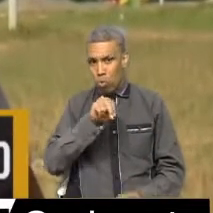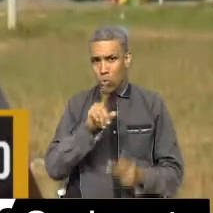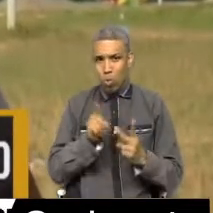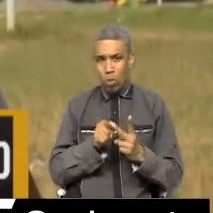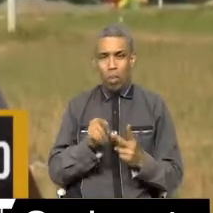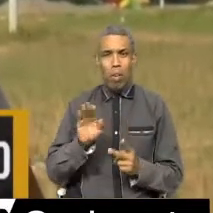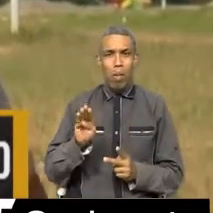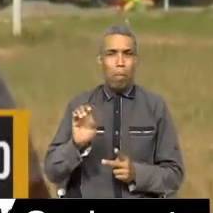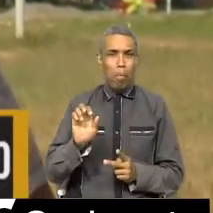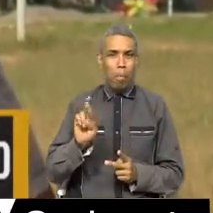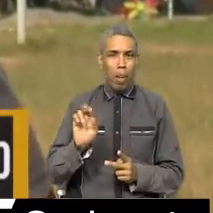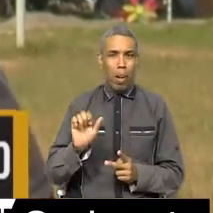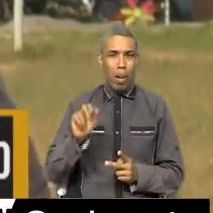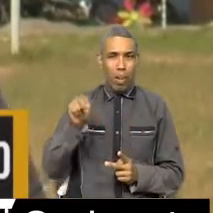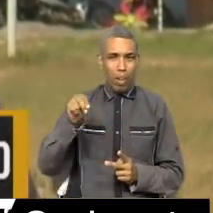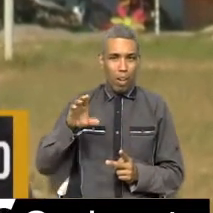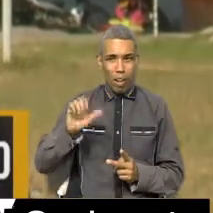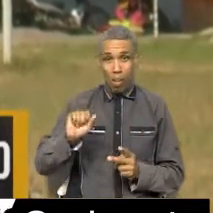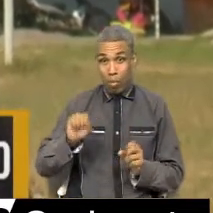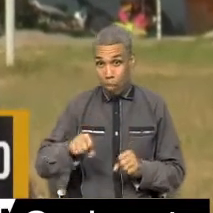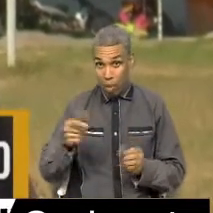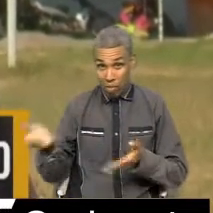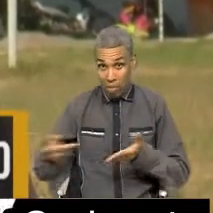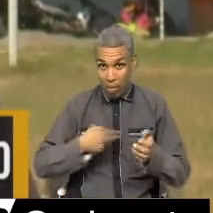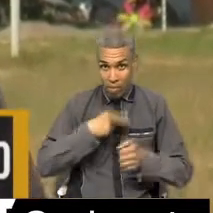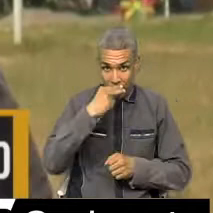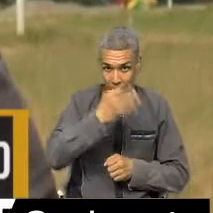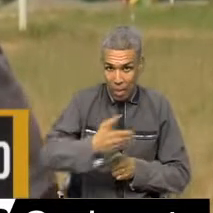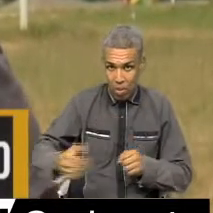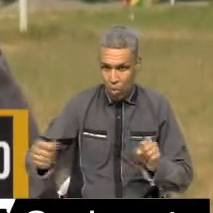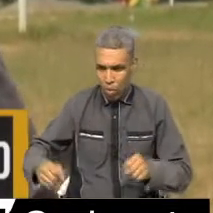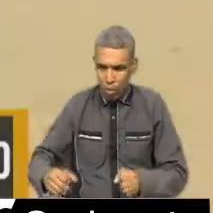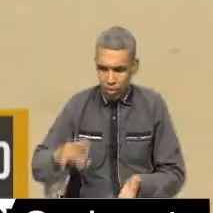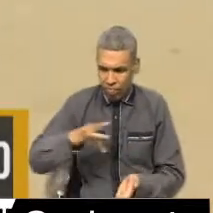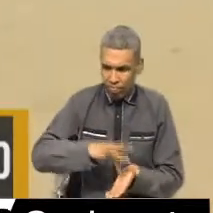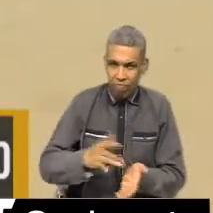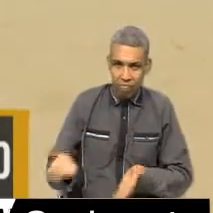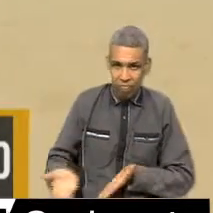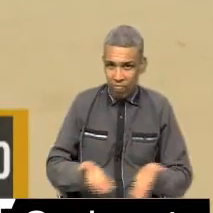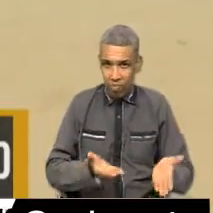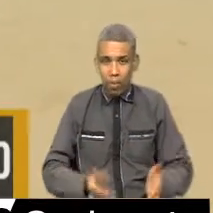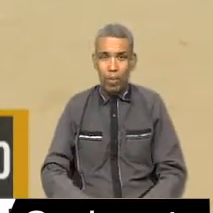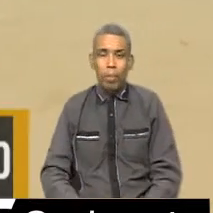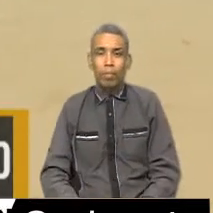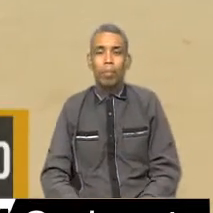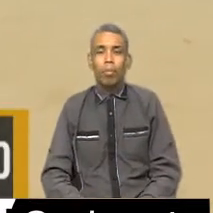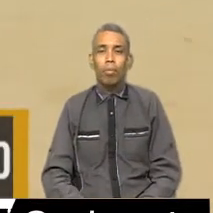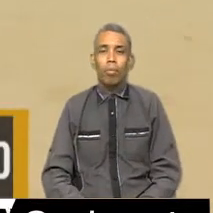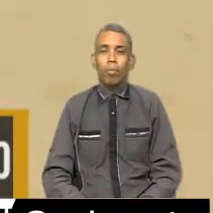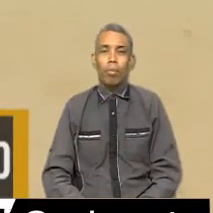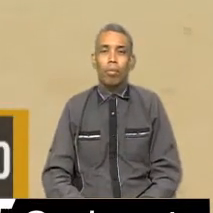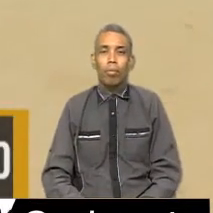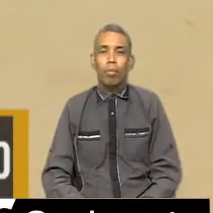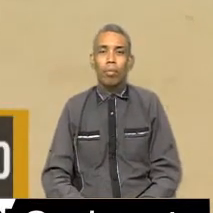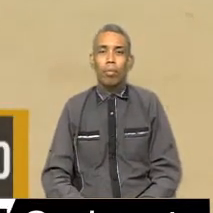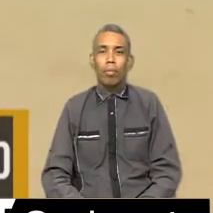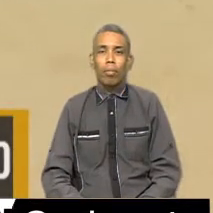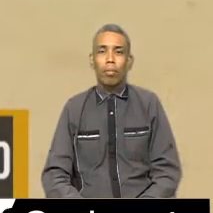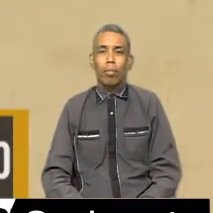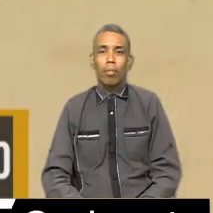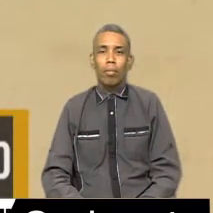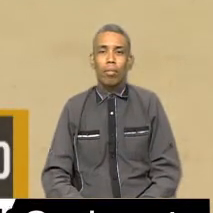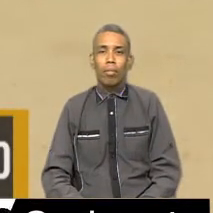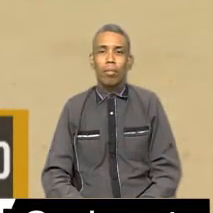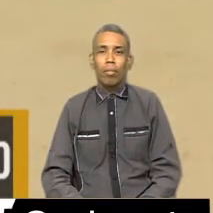reconocimiento de esta actividad que se está haciendo acá en barrio de Mina del Paraíso. Hablemos acerca de este complejo deportivo que se encuentra a